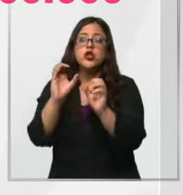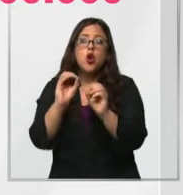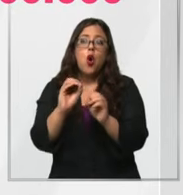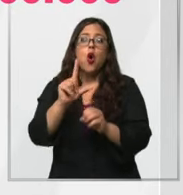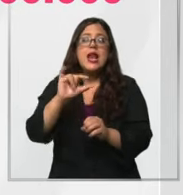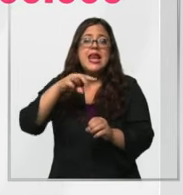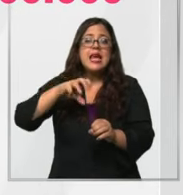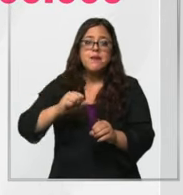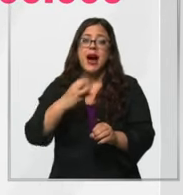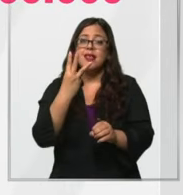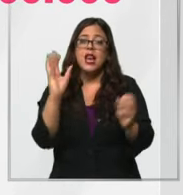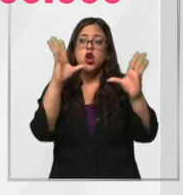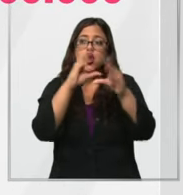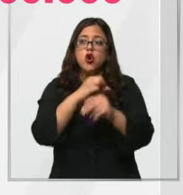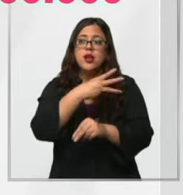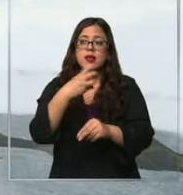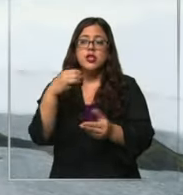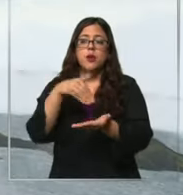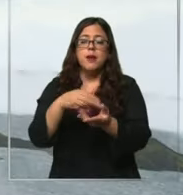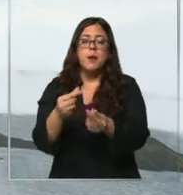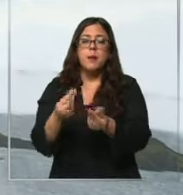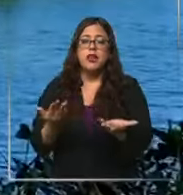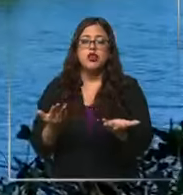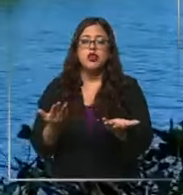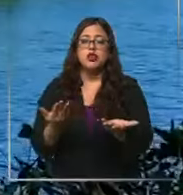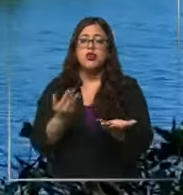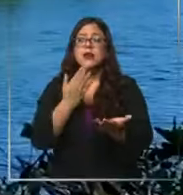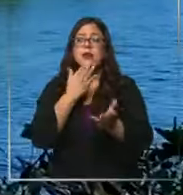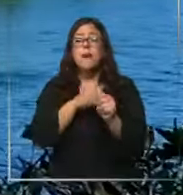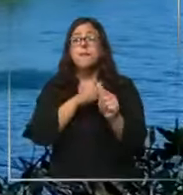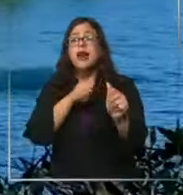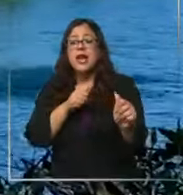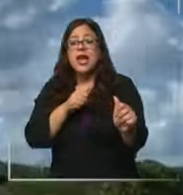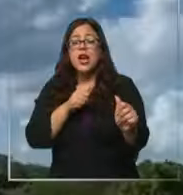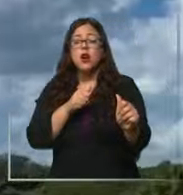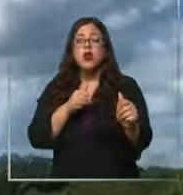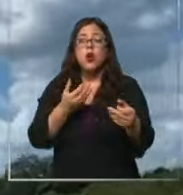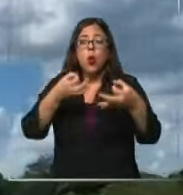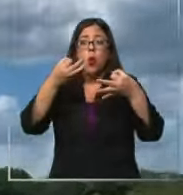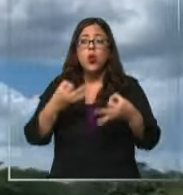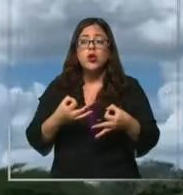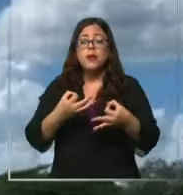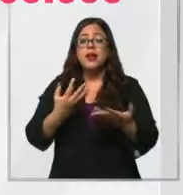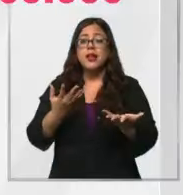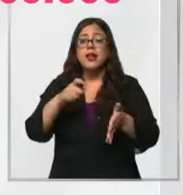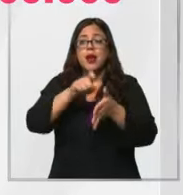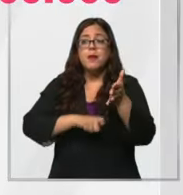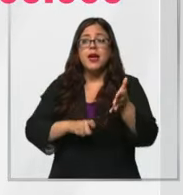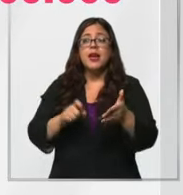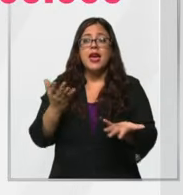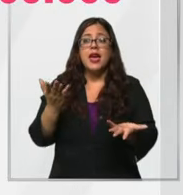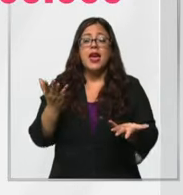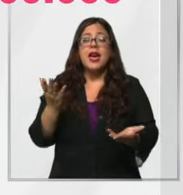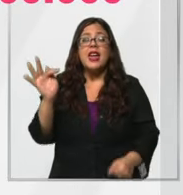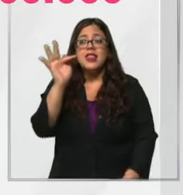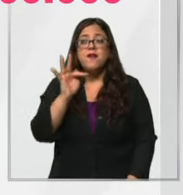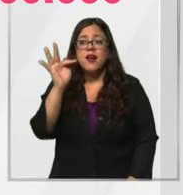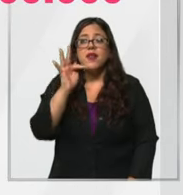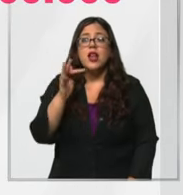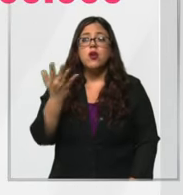una escapada también de 3 noches por 300 mil pesos. Un poco más alejados, teniendo en cuenta que es plena temporada alta, lo que es febrero, Cancún y Punta Cana, paquetes